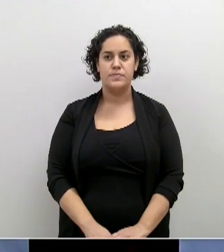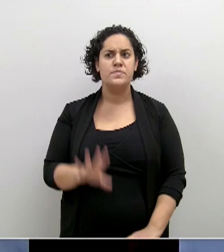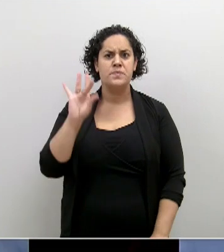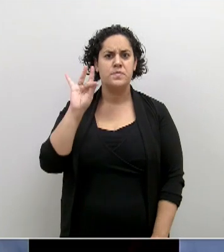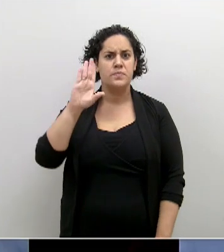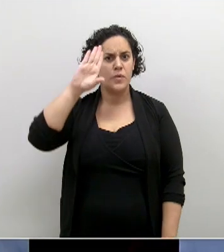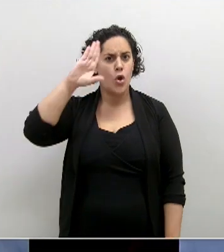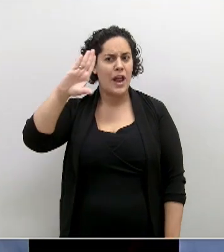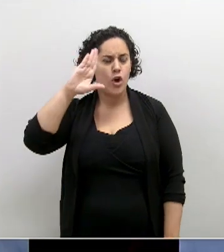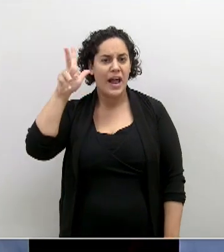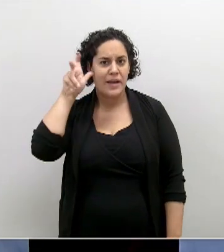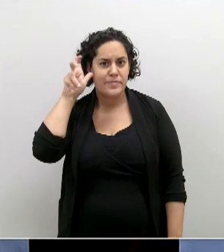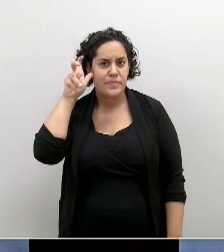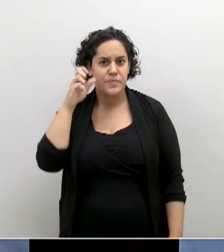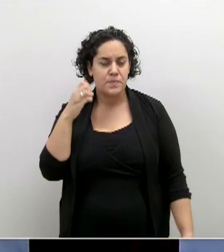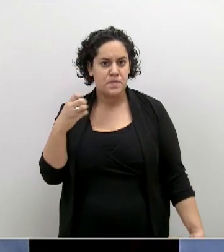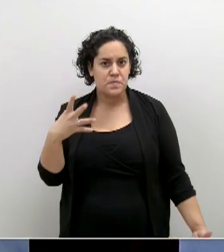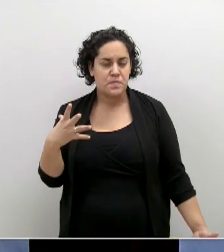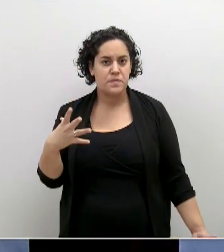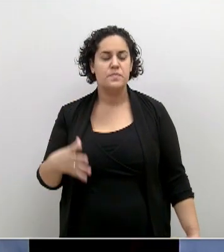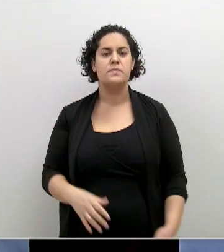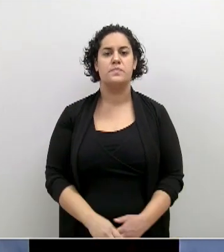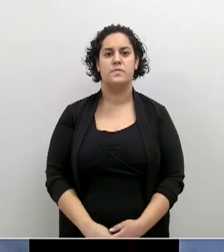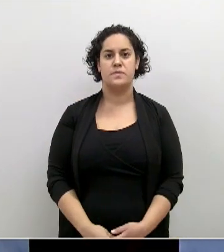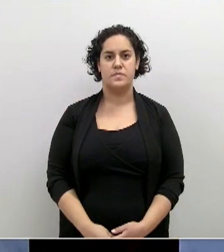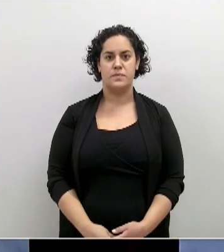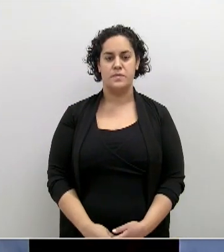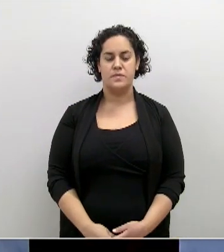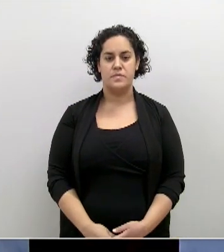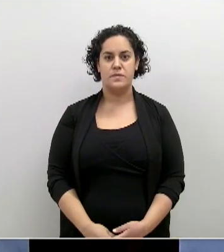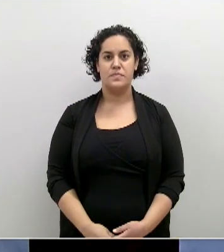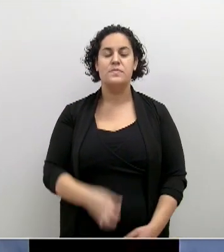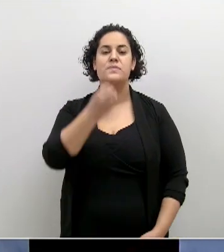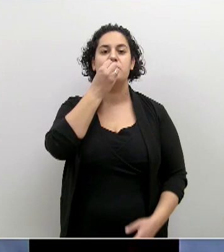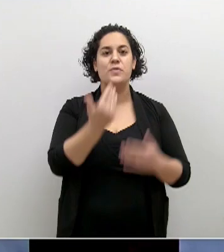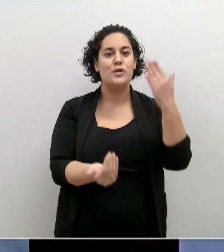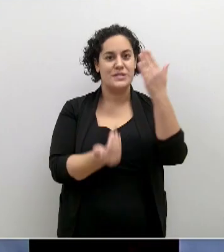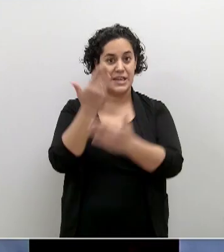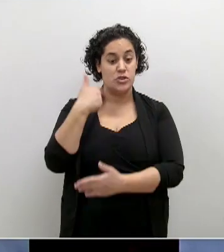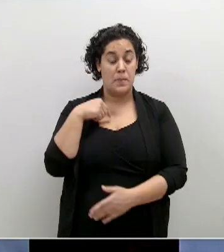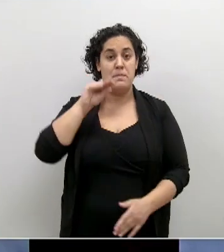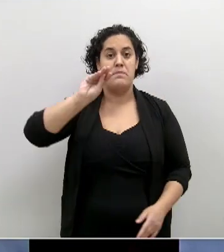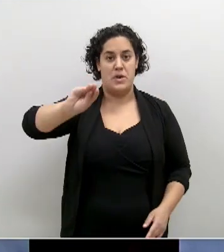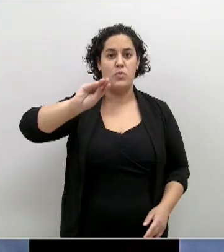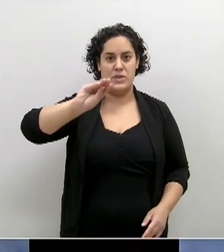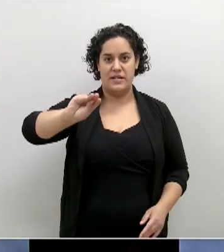Sí, hola, Ahora, ¿me escucha? Ahora sí. Gracias. Buenos días. Bueno, estaba preguntando